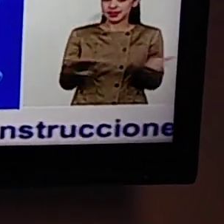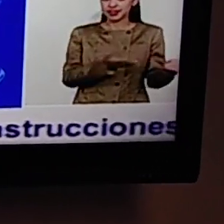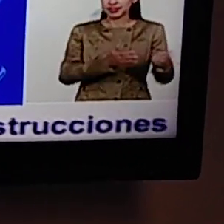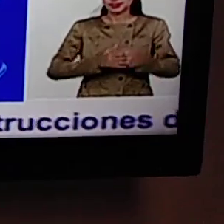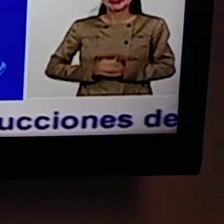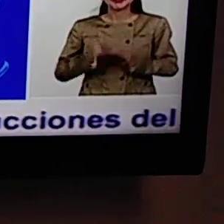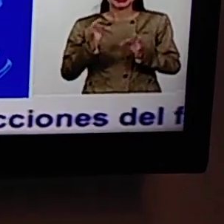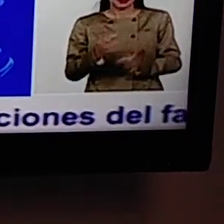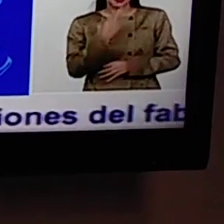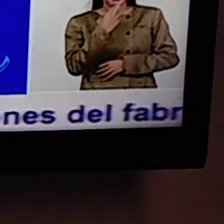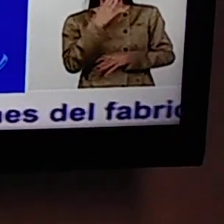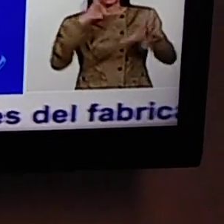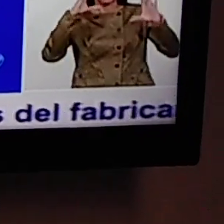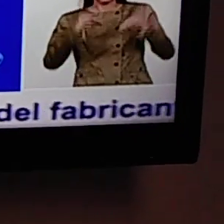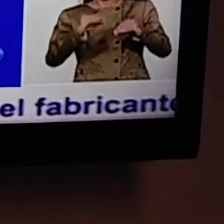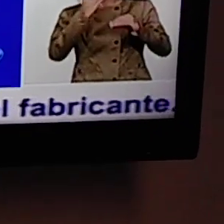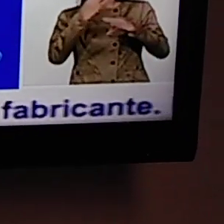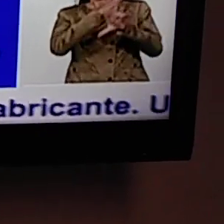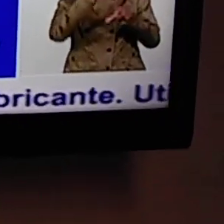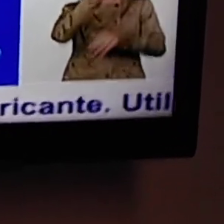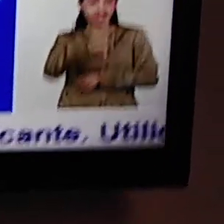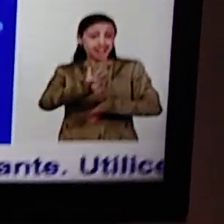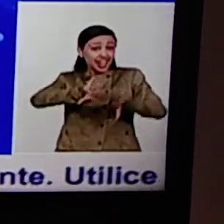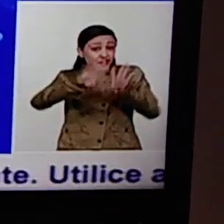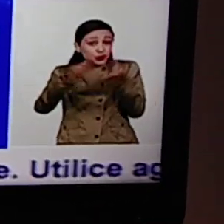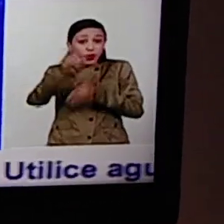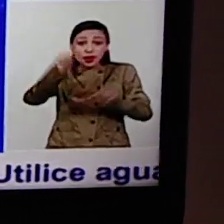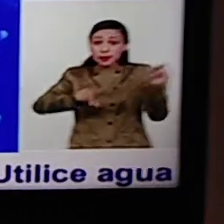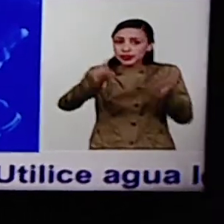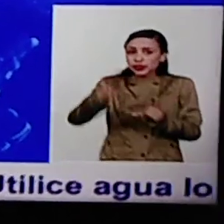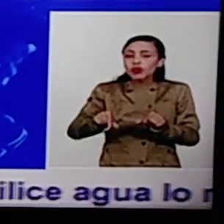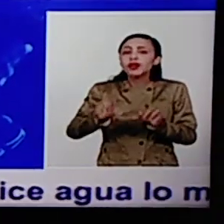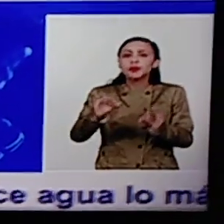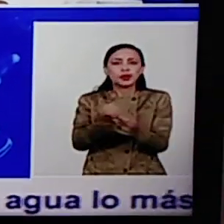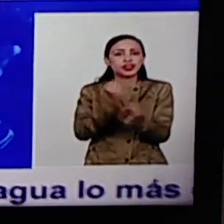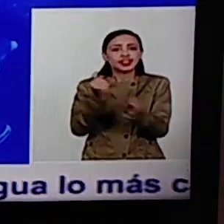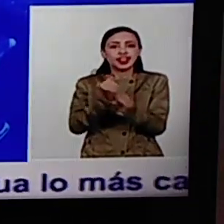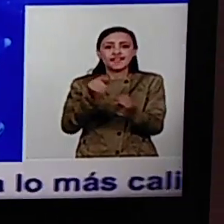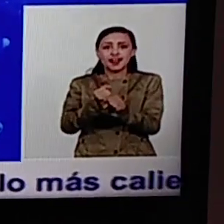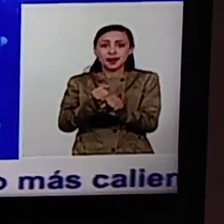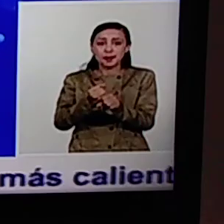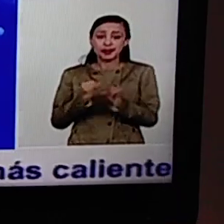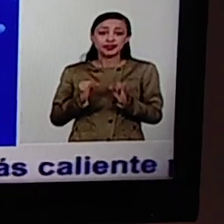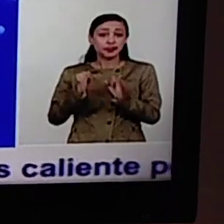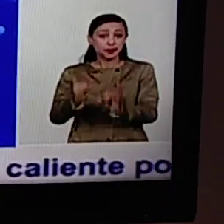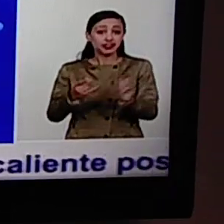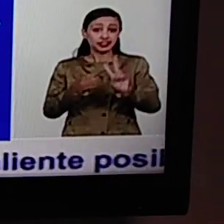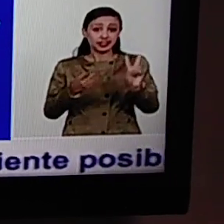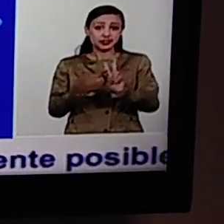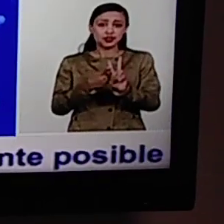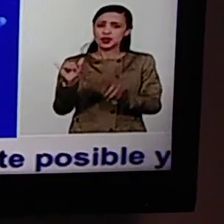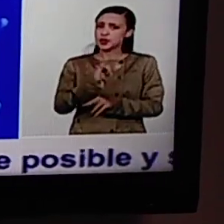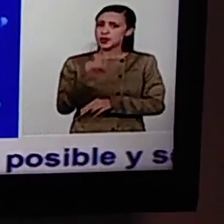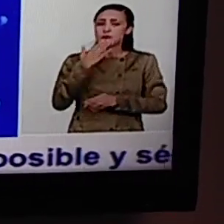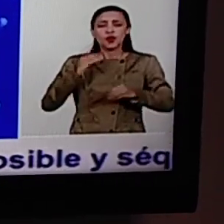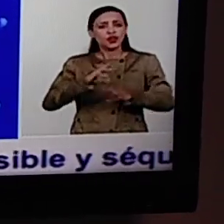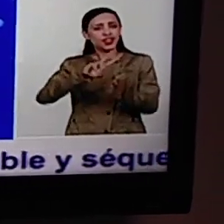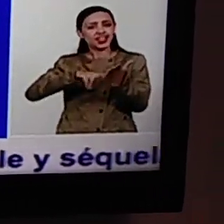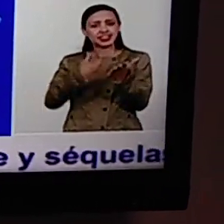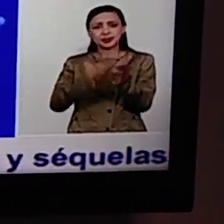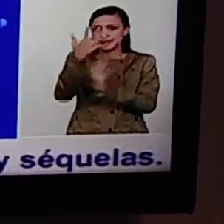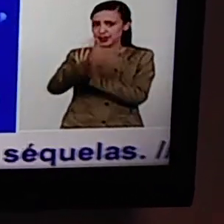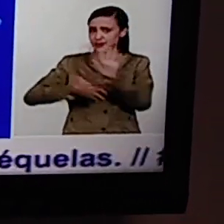a todos los compañeros que hacen posible la transmisión, la intérprete de lengua de señas, la radio que